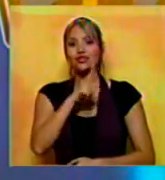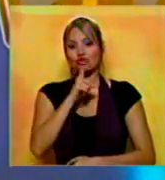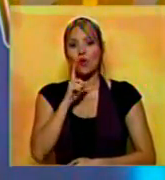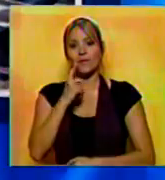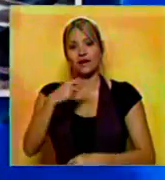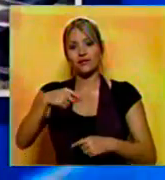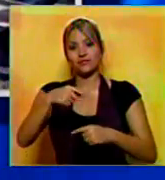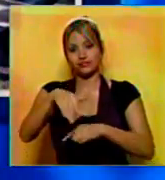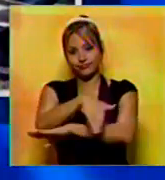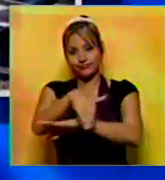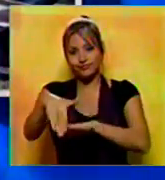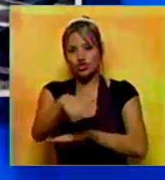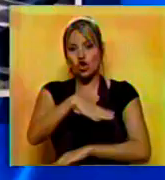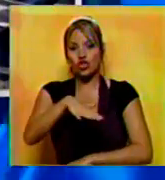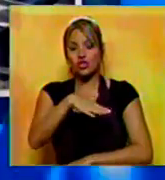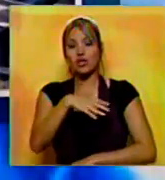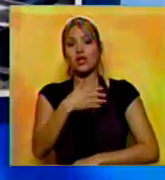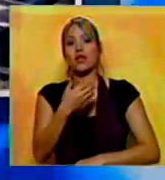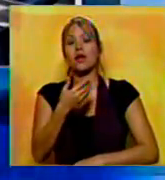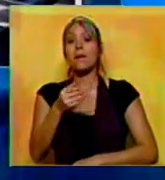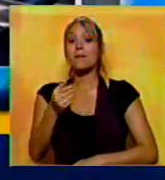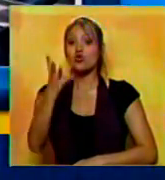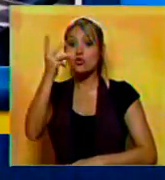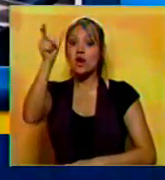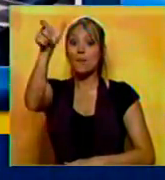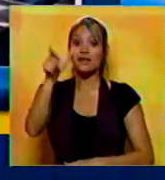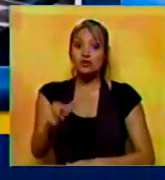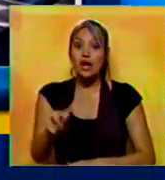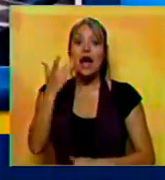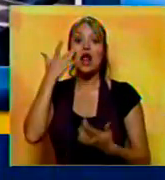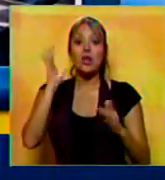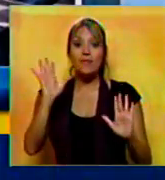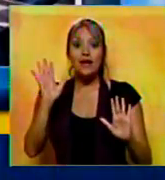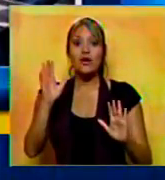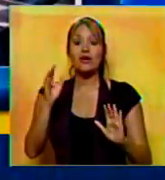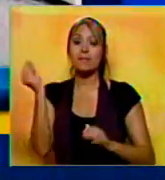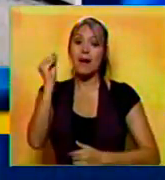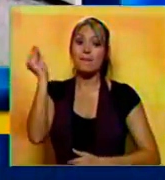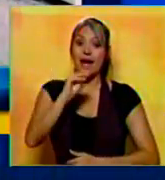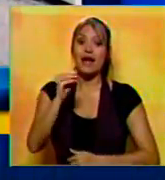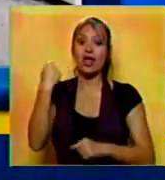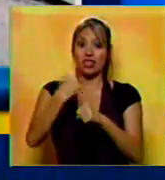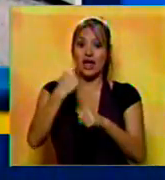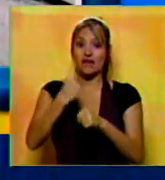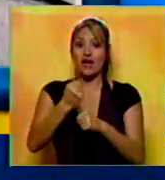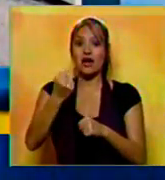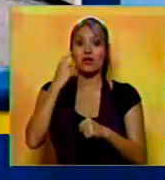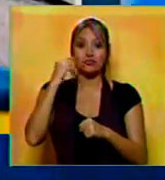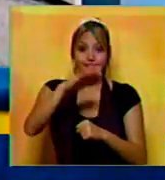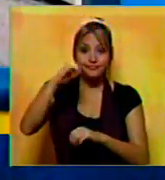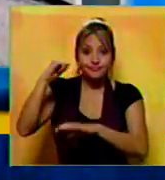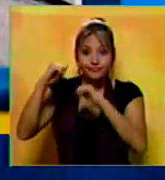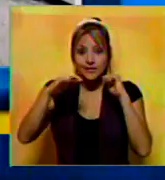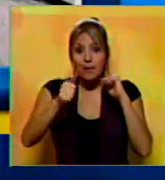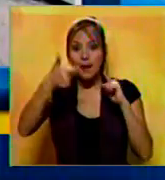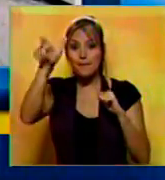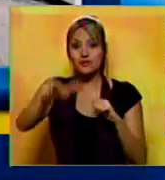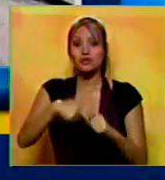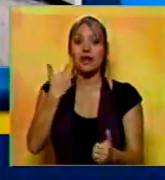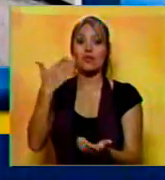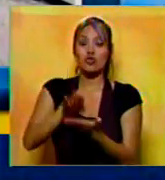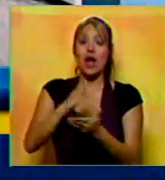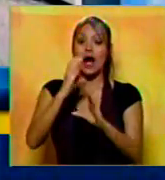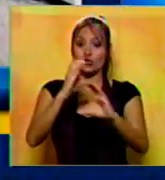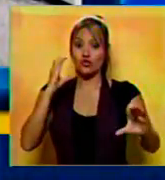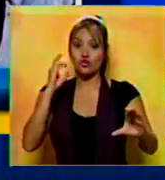León. Las autoridades no descartan que el número de víctimas ascienda a medida que avanzan los trabajos forenses. El autobús, que era